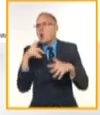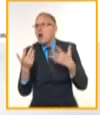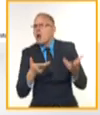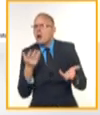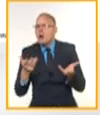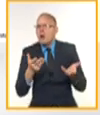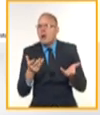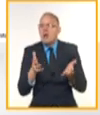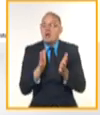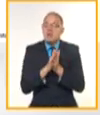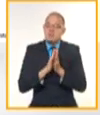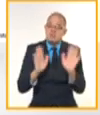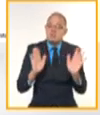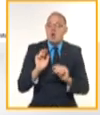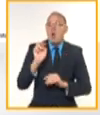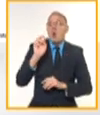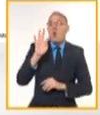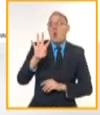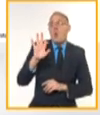Trump,